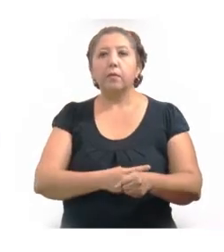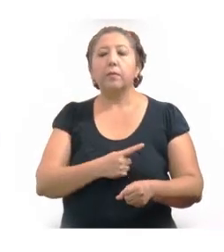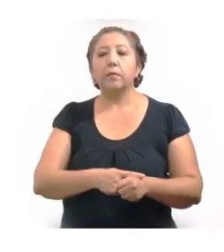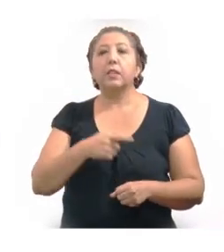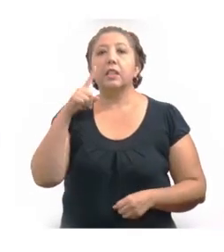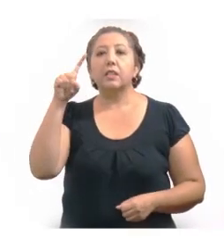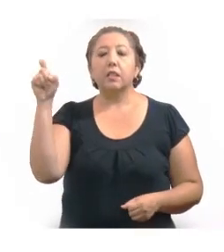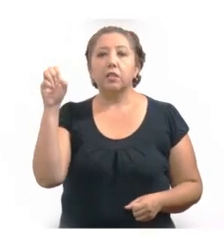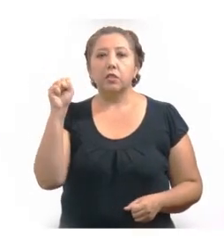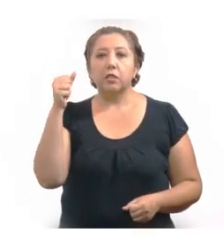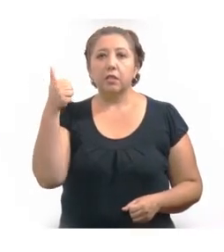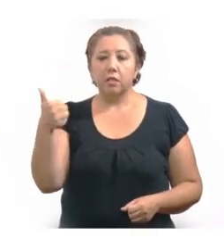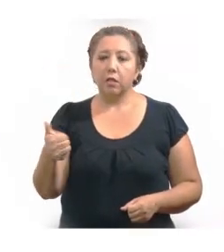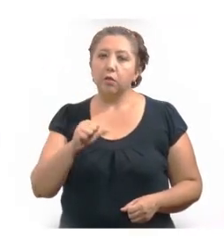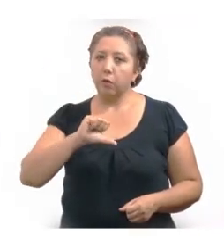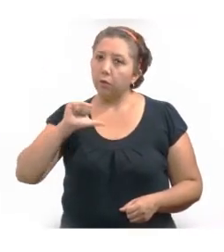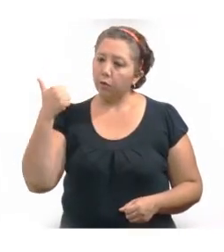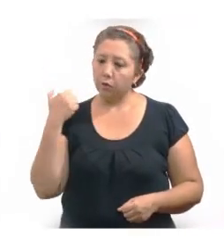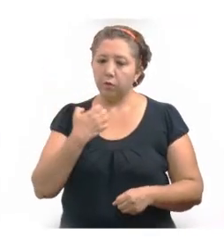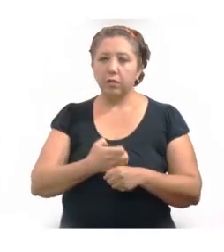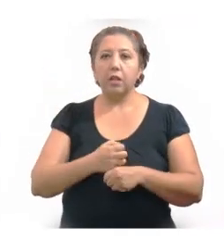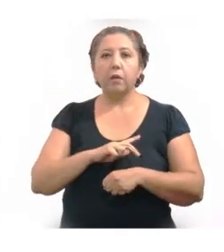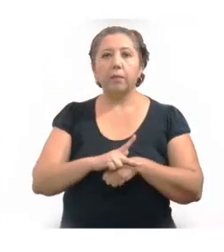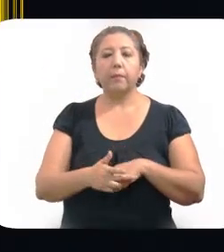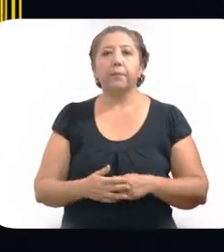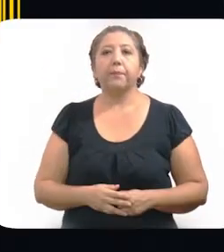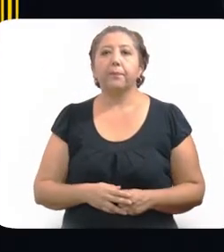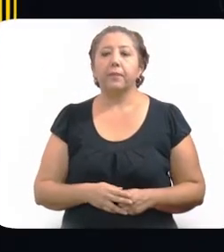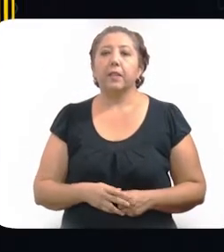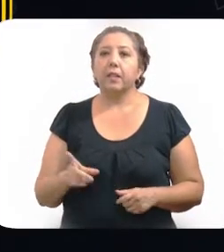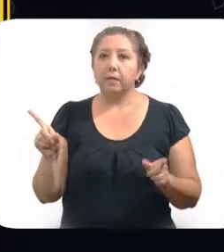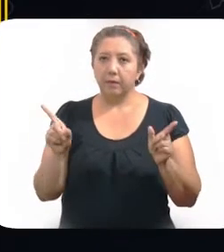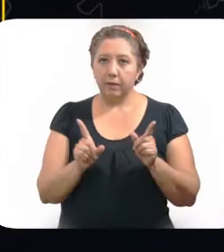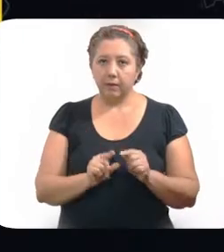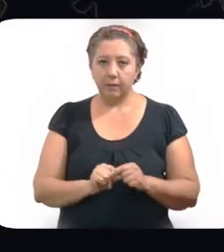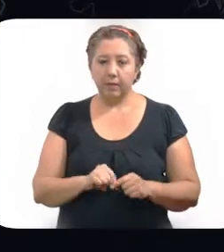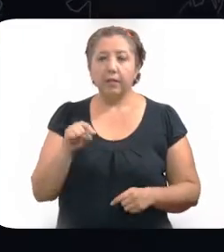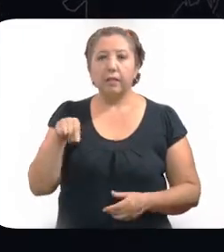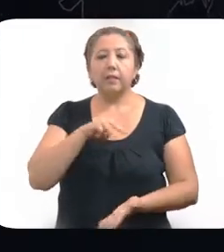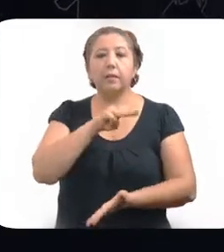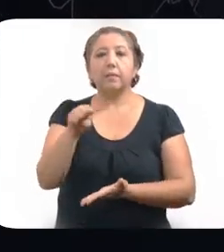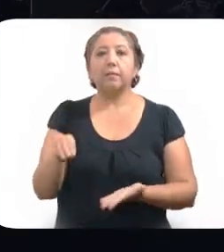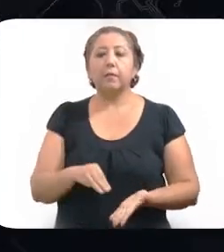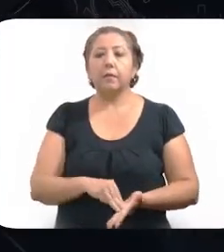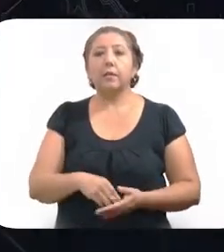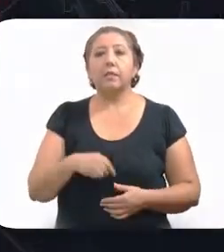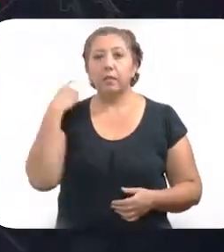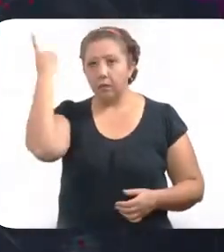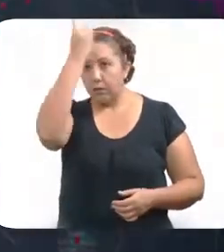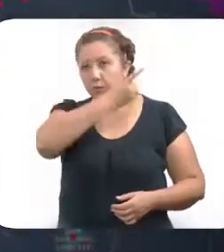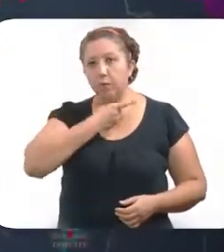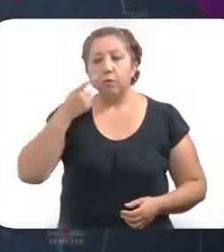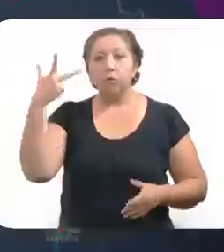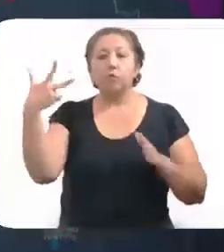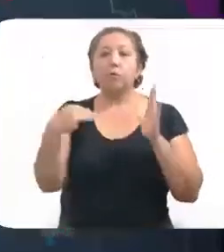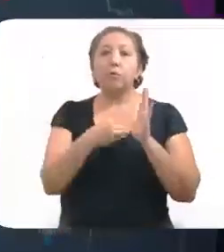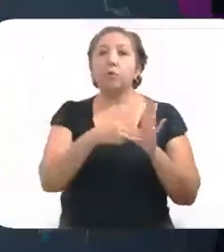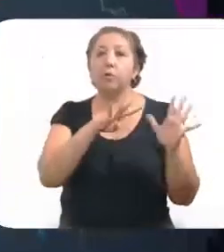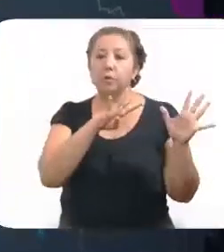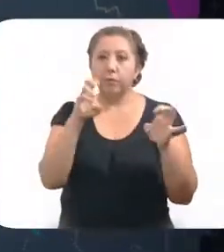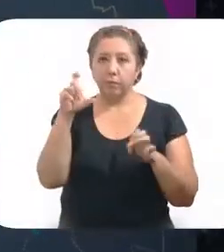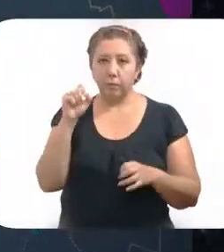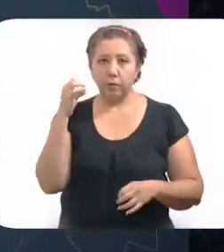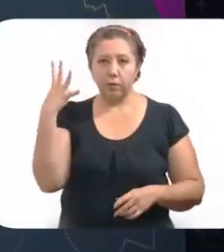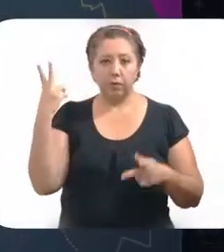positivos, 166 son de otro país u otro estado. Específicamente, en Mérida se han diagnosticado